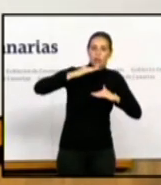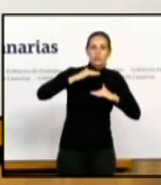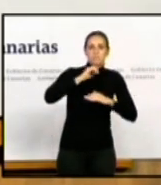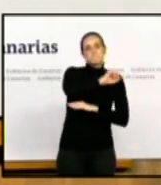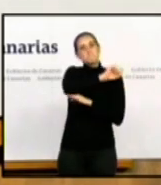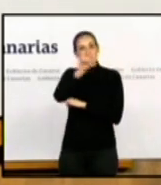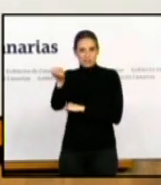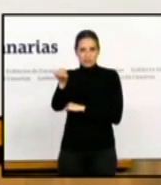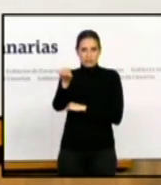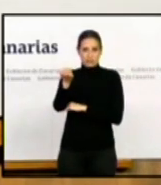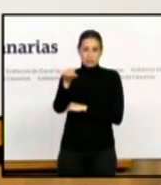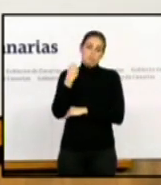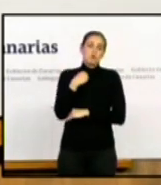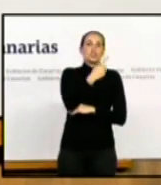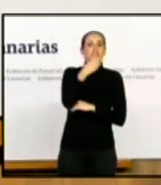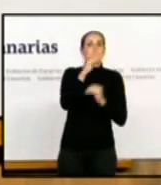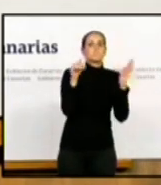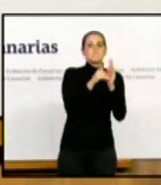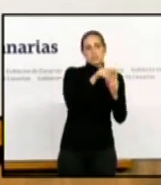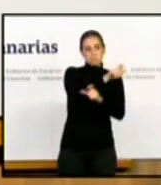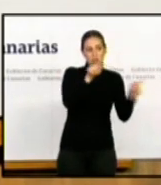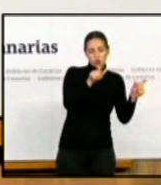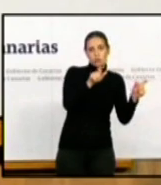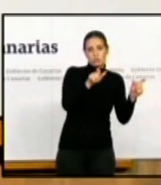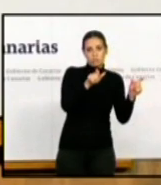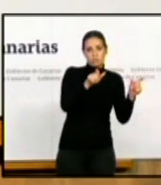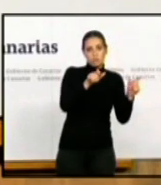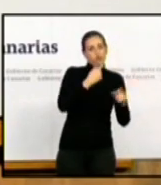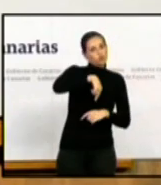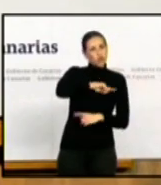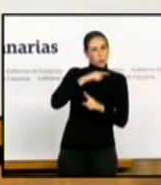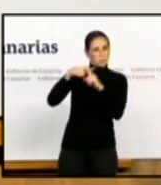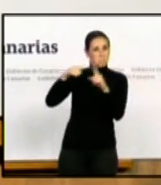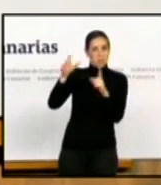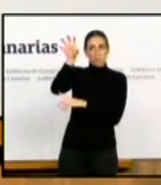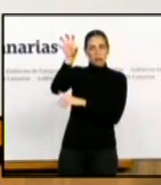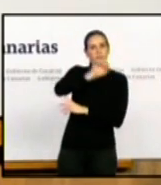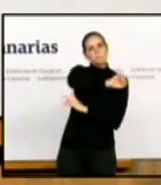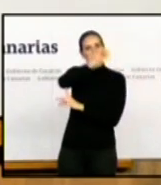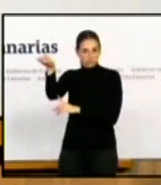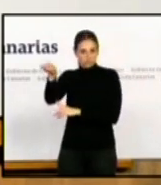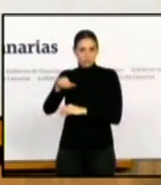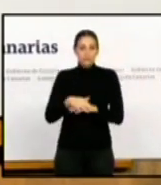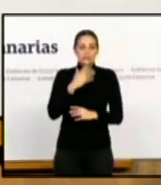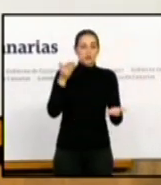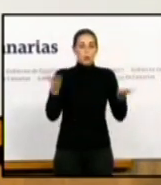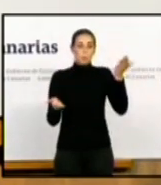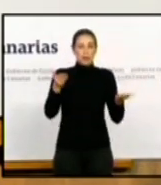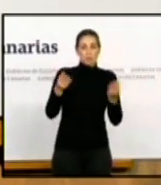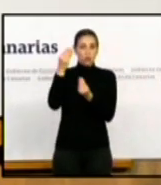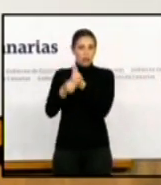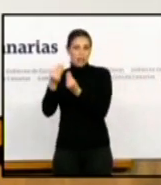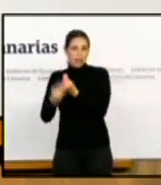por 100.000 habitantes que la de la media o la del conjunto del país. Si comparáramos las dos islas con mayor población, Gran Canaria y